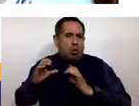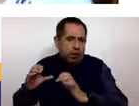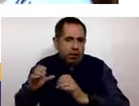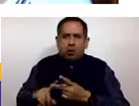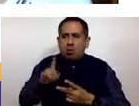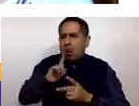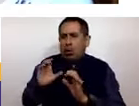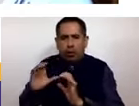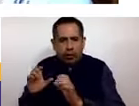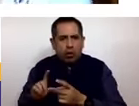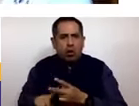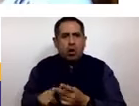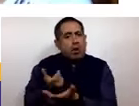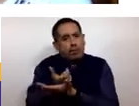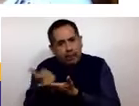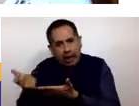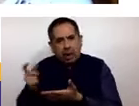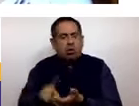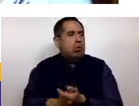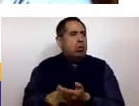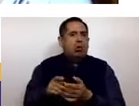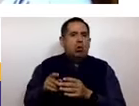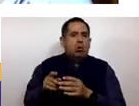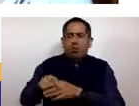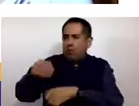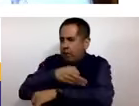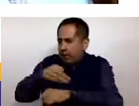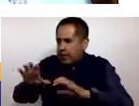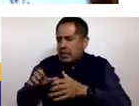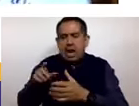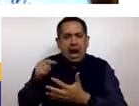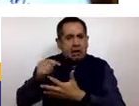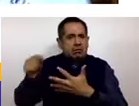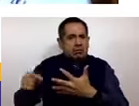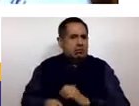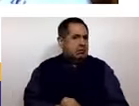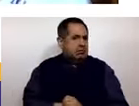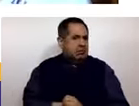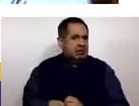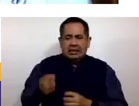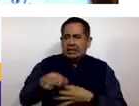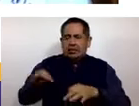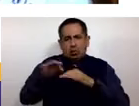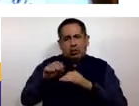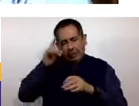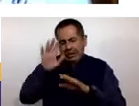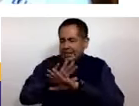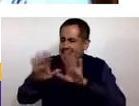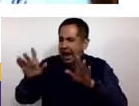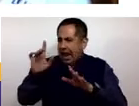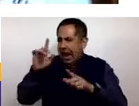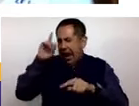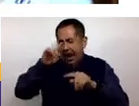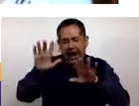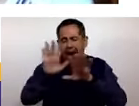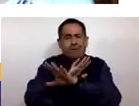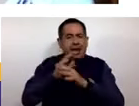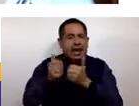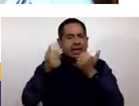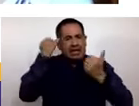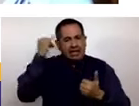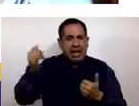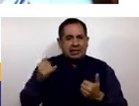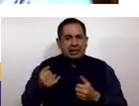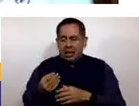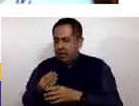de remuneración, de esquemas familiares, ¿no? Que también se trata un poco de romper esta zanja entre lo público